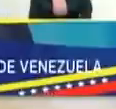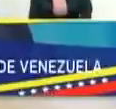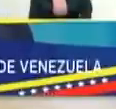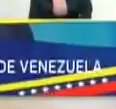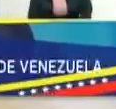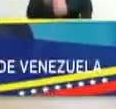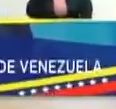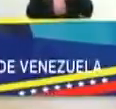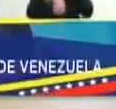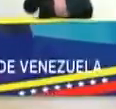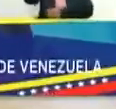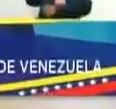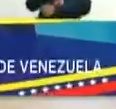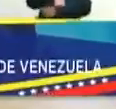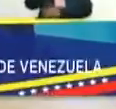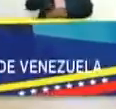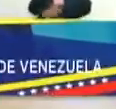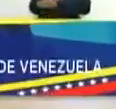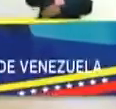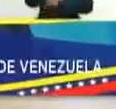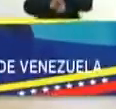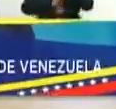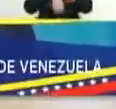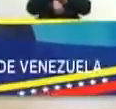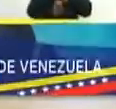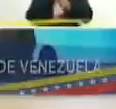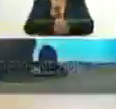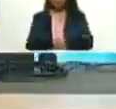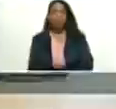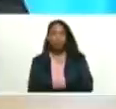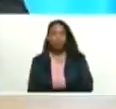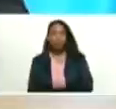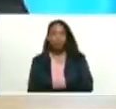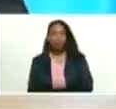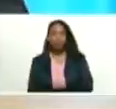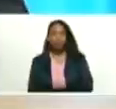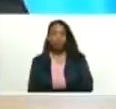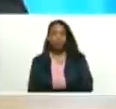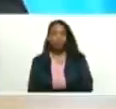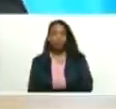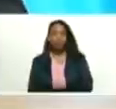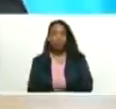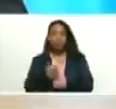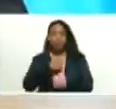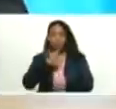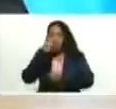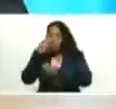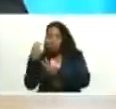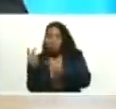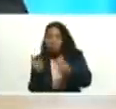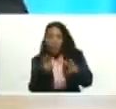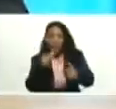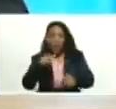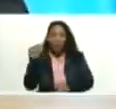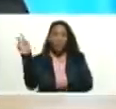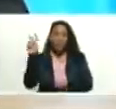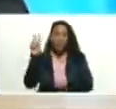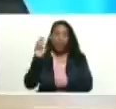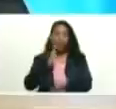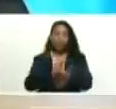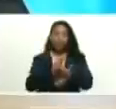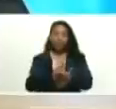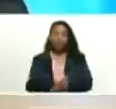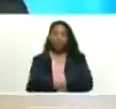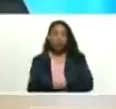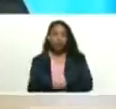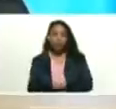fiscal de la Corte Penal Internacional, siempre bienvenido a nuestro país. Always welcome to our country.